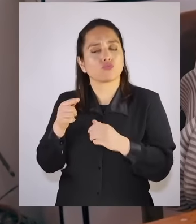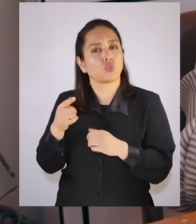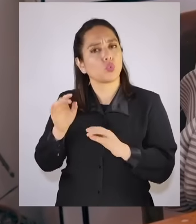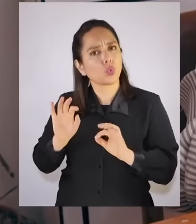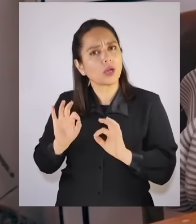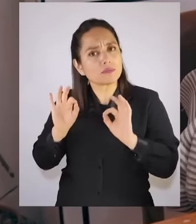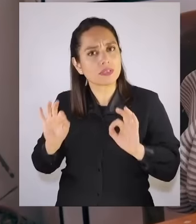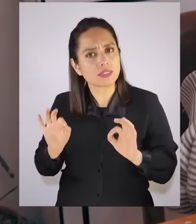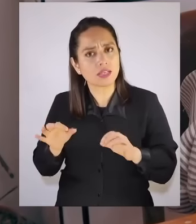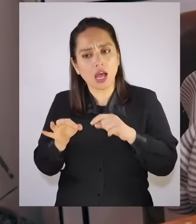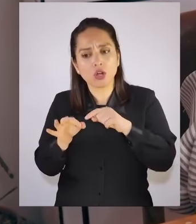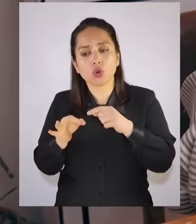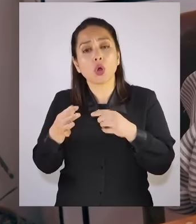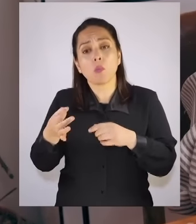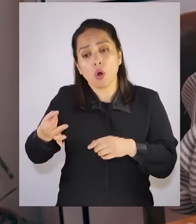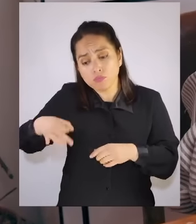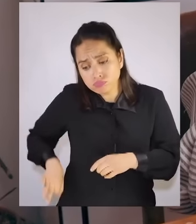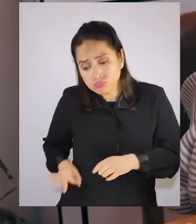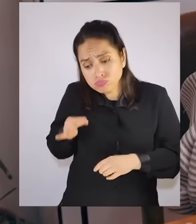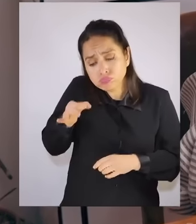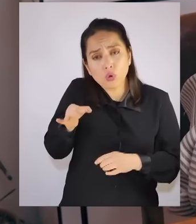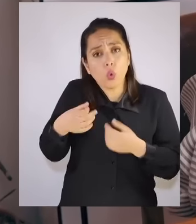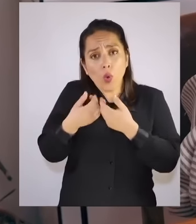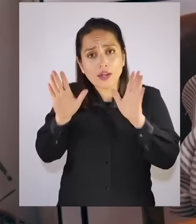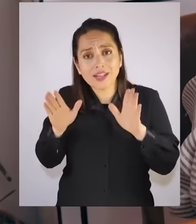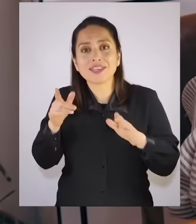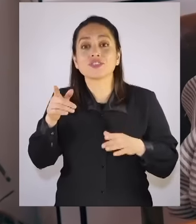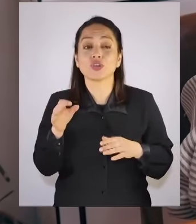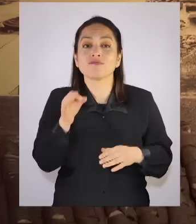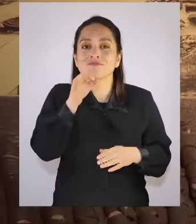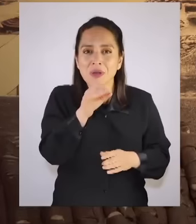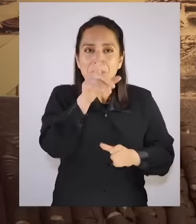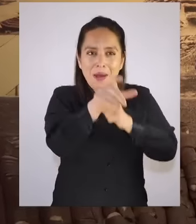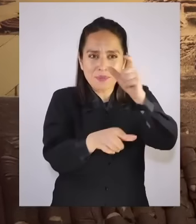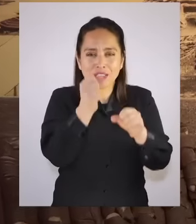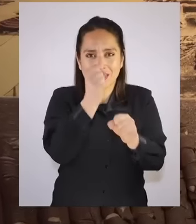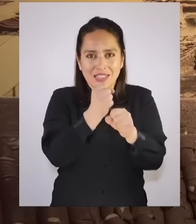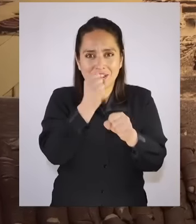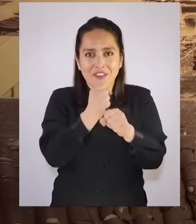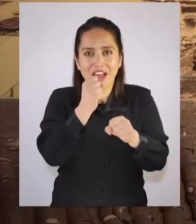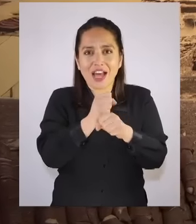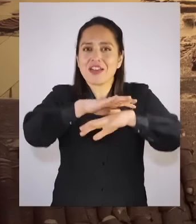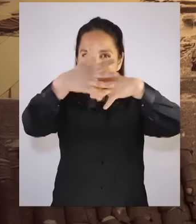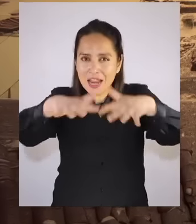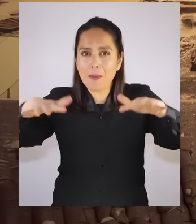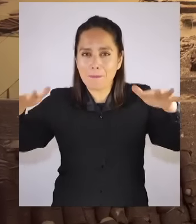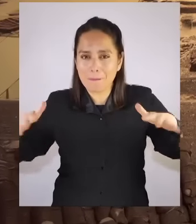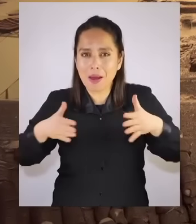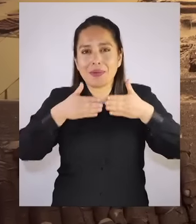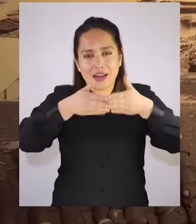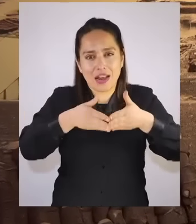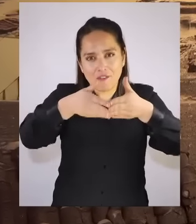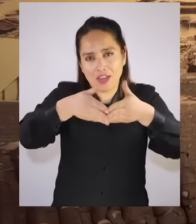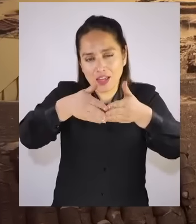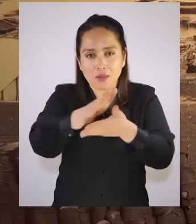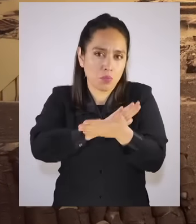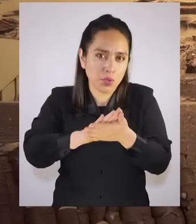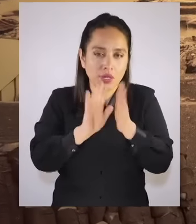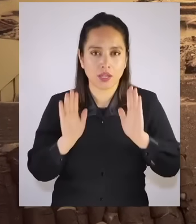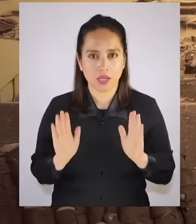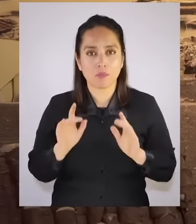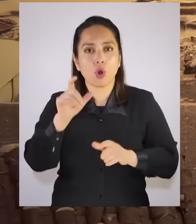sentido de que no es un reloj de bolsillo cualquiera, sino que es un reloj para gente que trabajaba en el mar, para navegantes